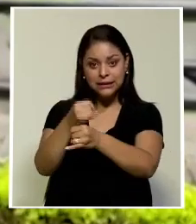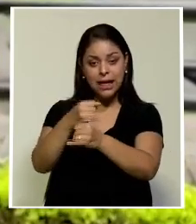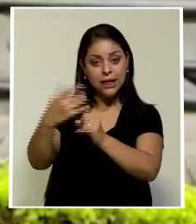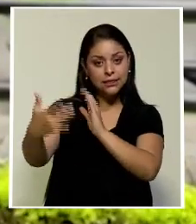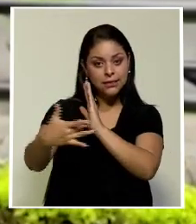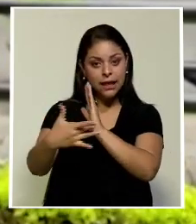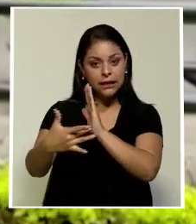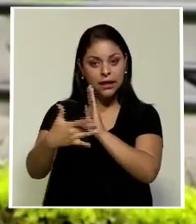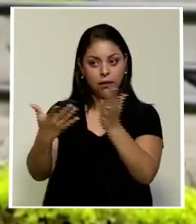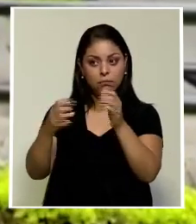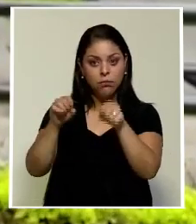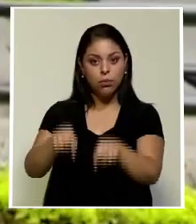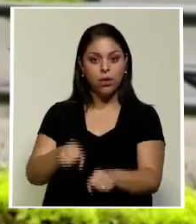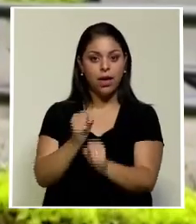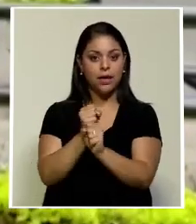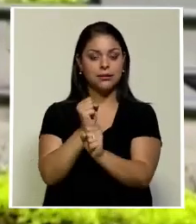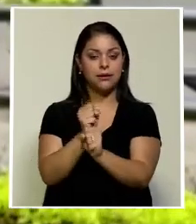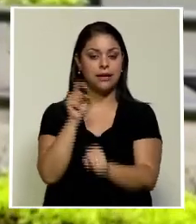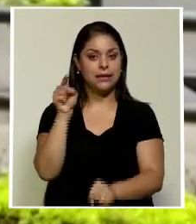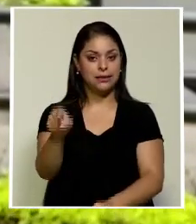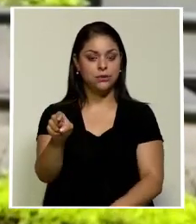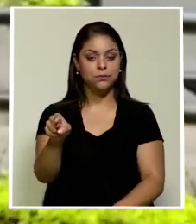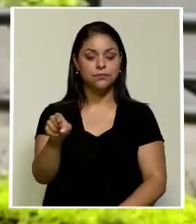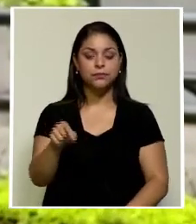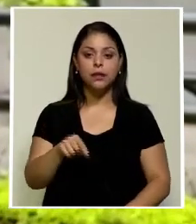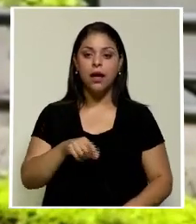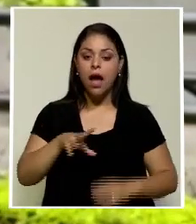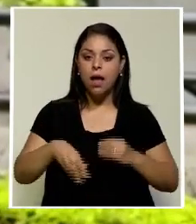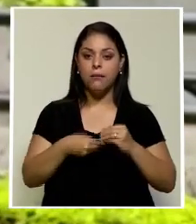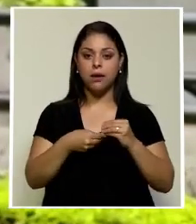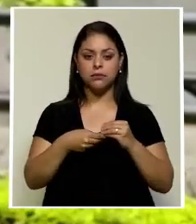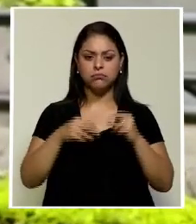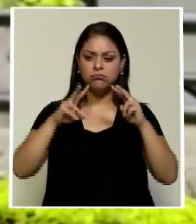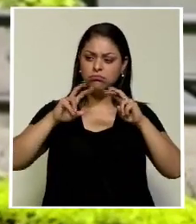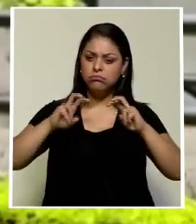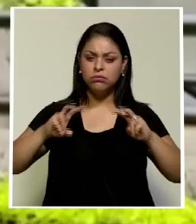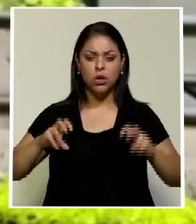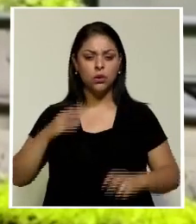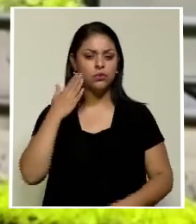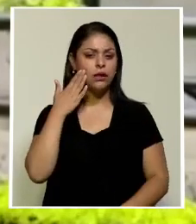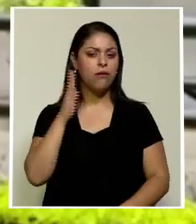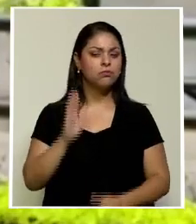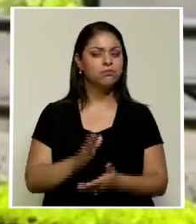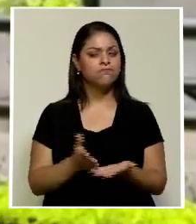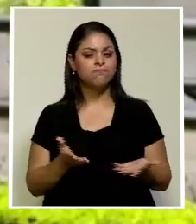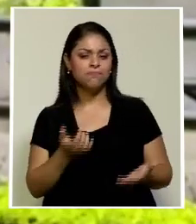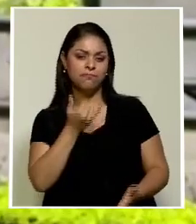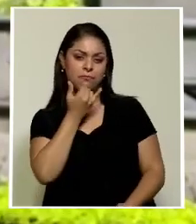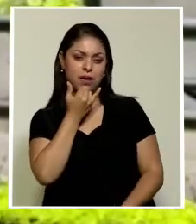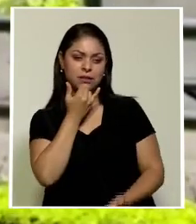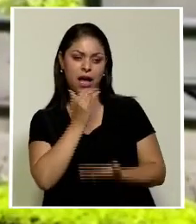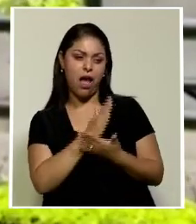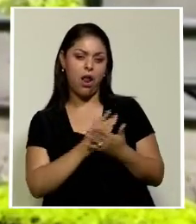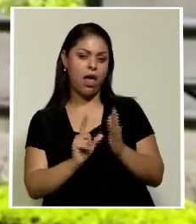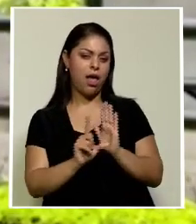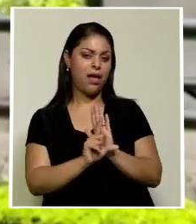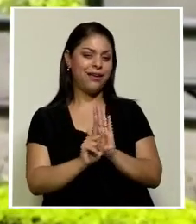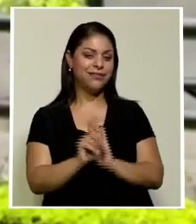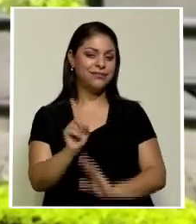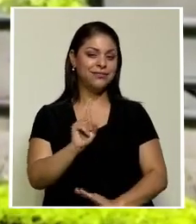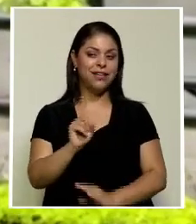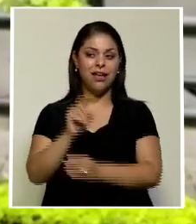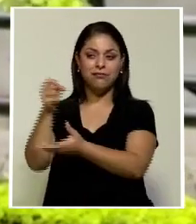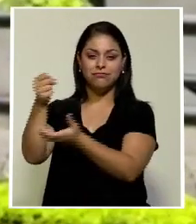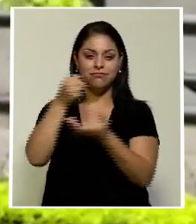competente para realizar estas obras. Además, hemos analizado y no sabemos si podría haber algún roce o alguna ilegalidad al trasladar los fondos